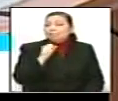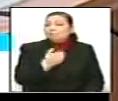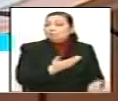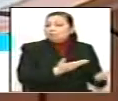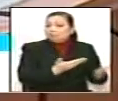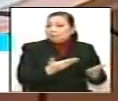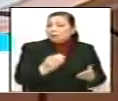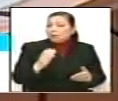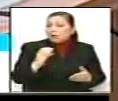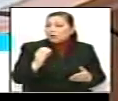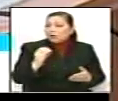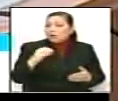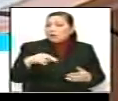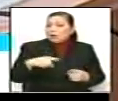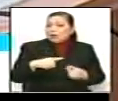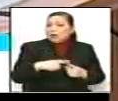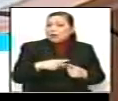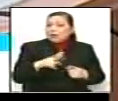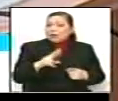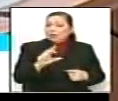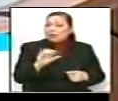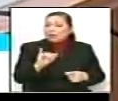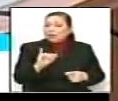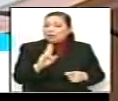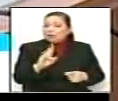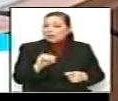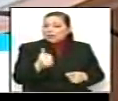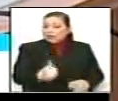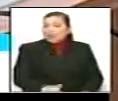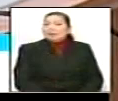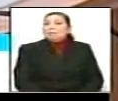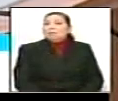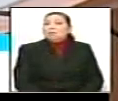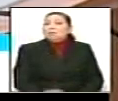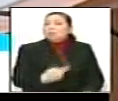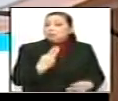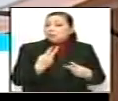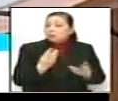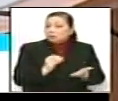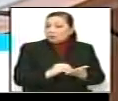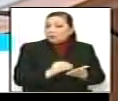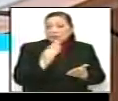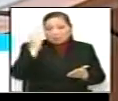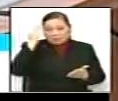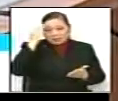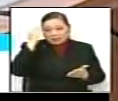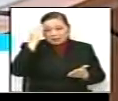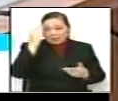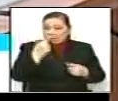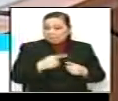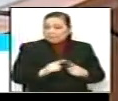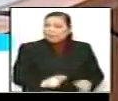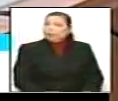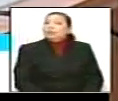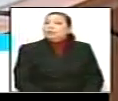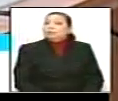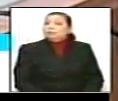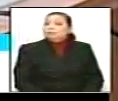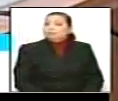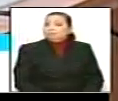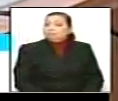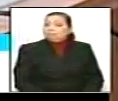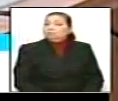invitó a la Contraloría. Y tuvimos la suerte, digo, de que nos visitara 2 días. En esos 2 días